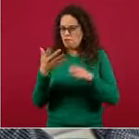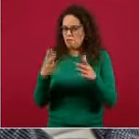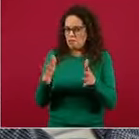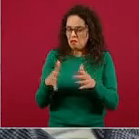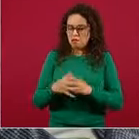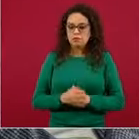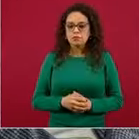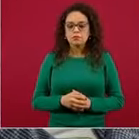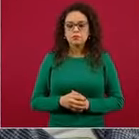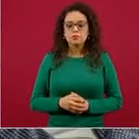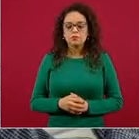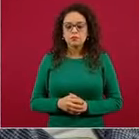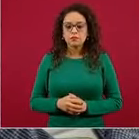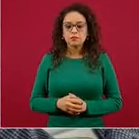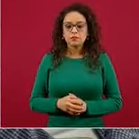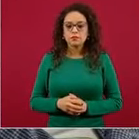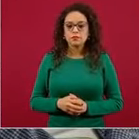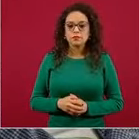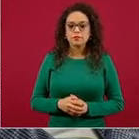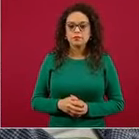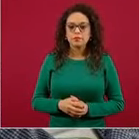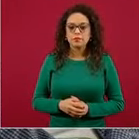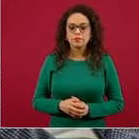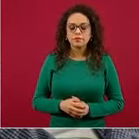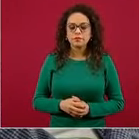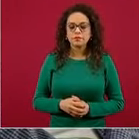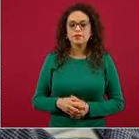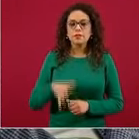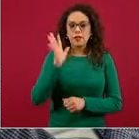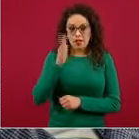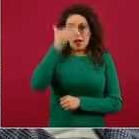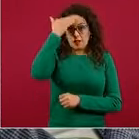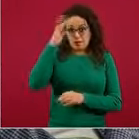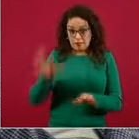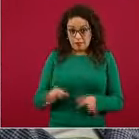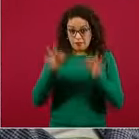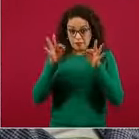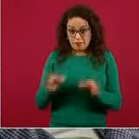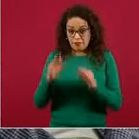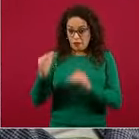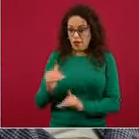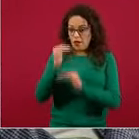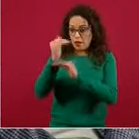ya determinada o ya se conoce si hay alguna fecha límite para